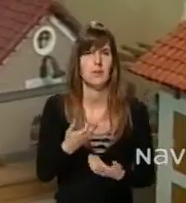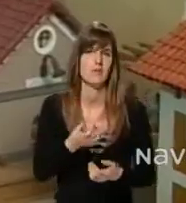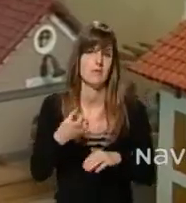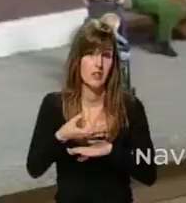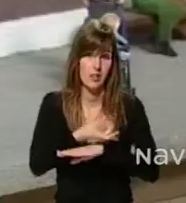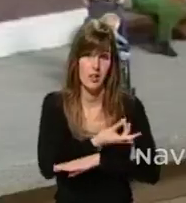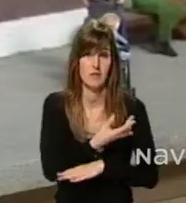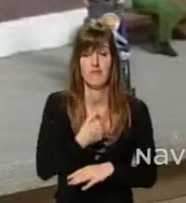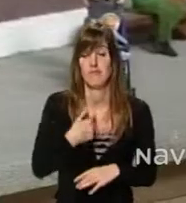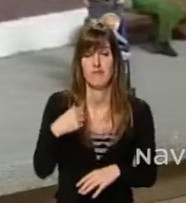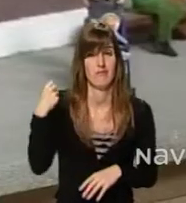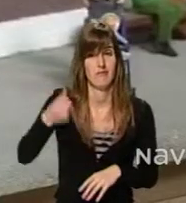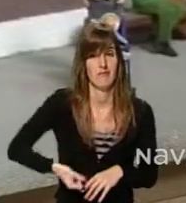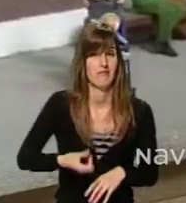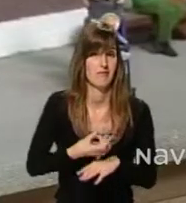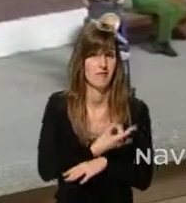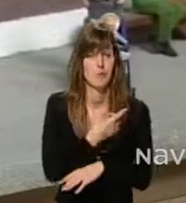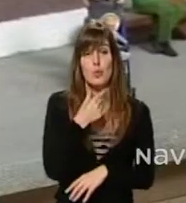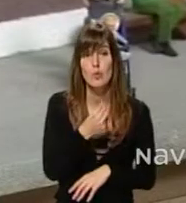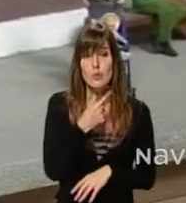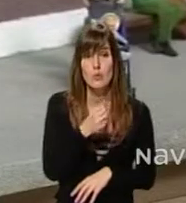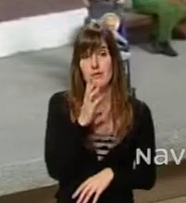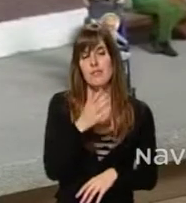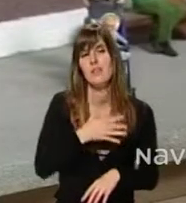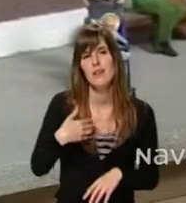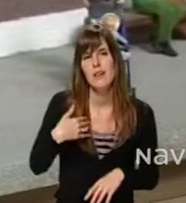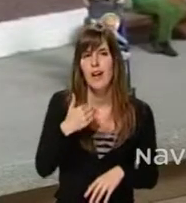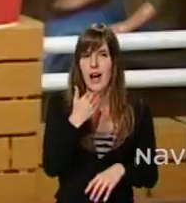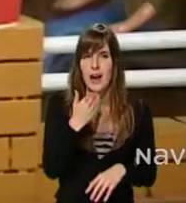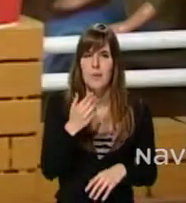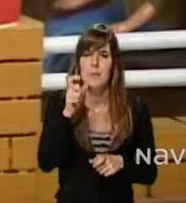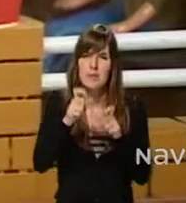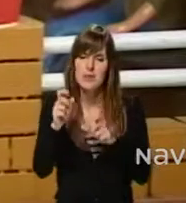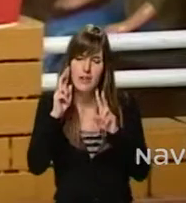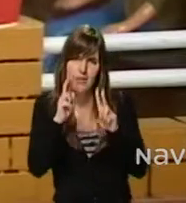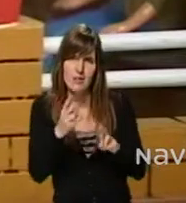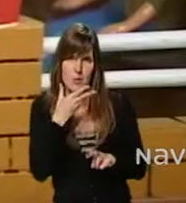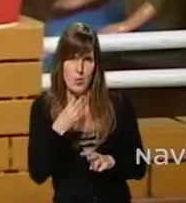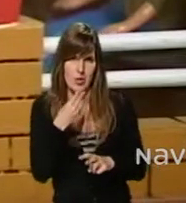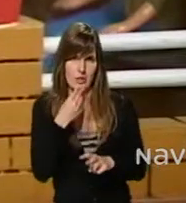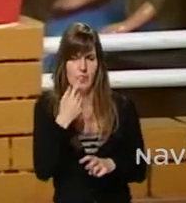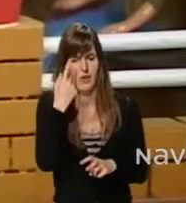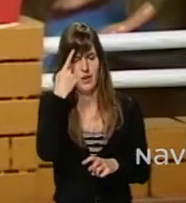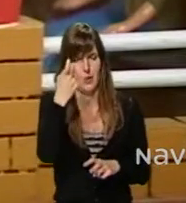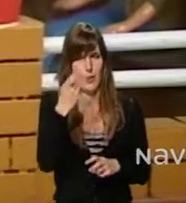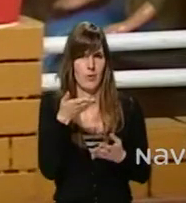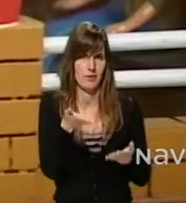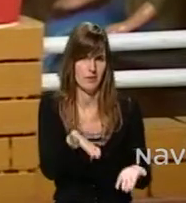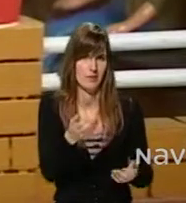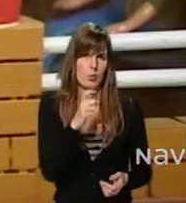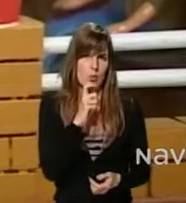gustado mucho el ferrocarril y hemos intentado conseguir pues algo para que la gente se divierta y esté un poco